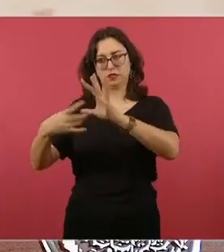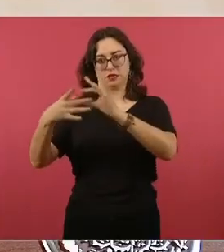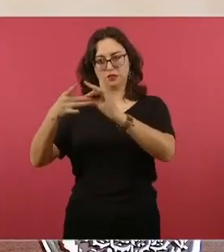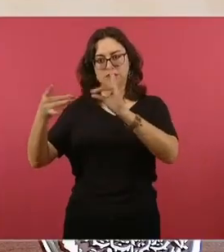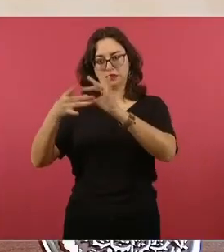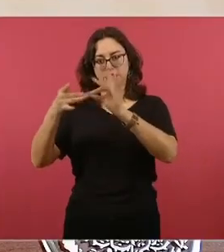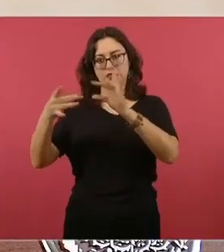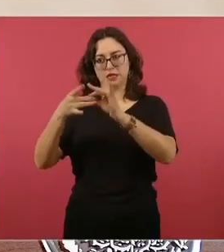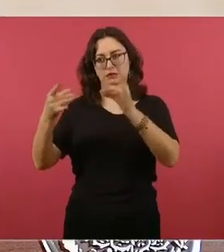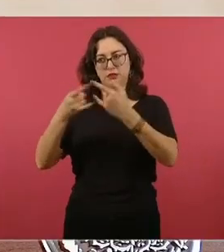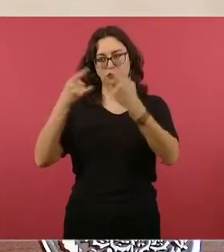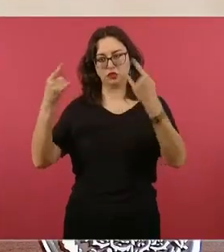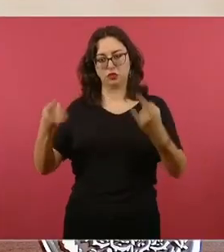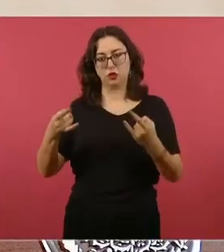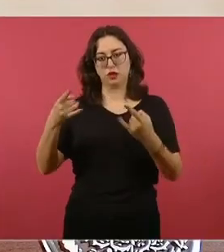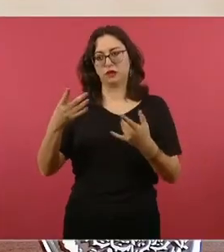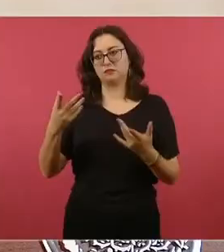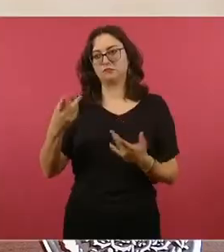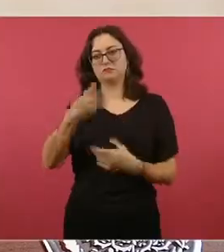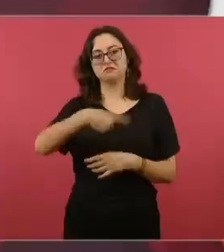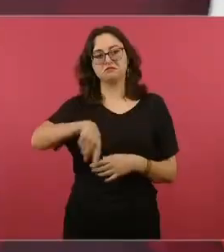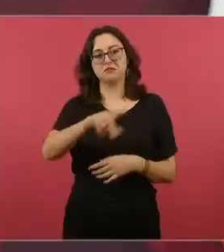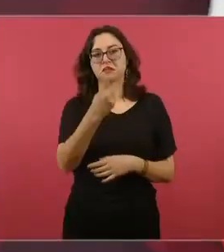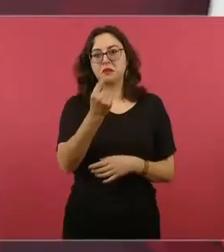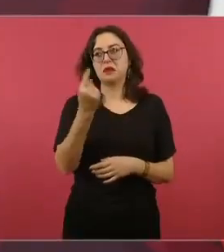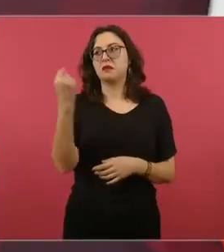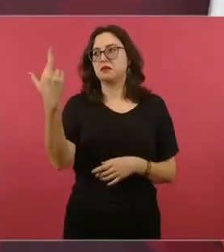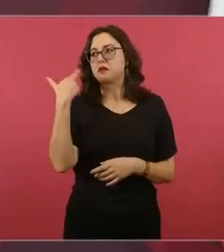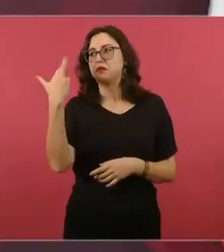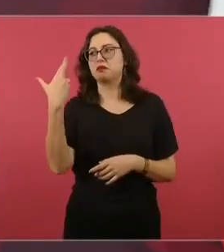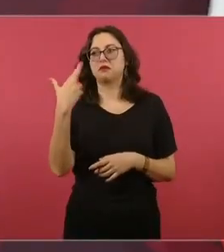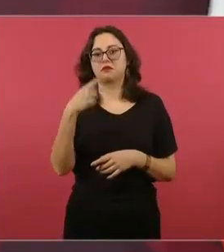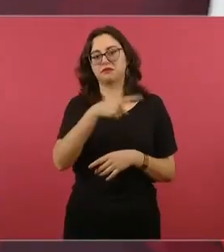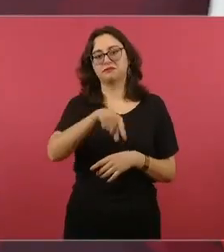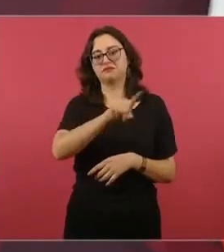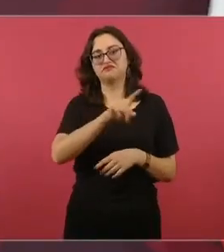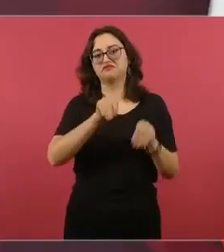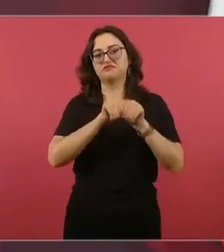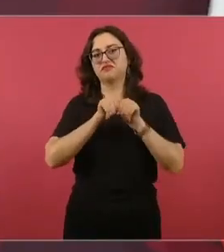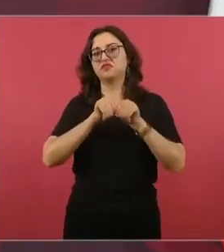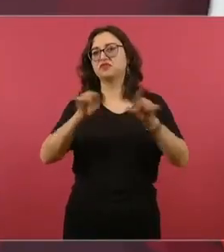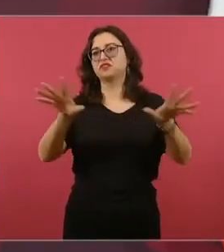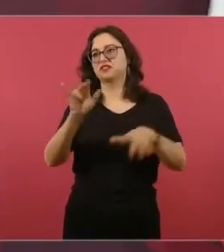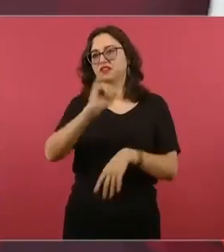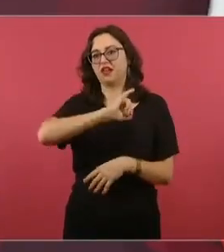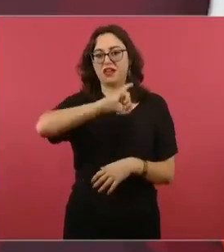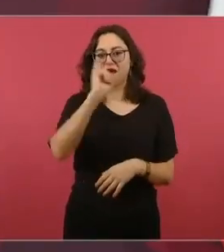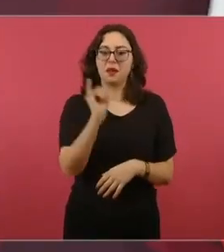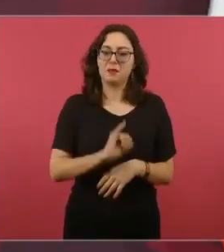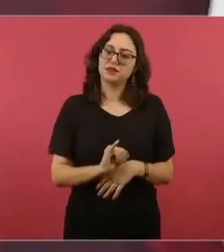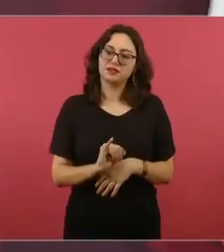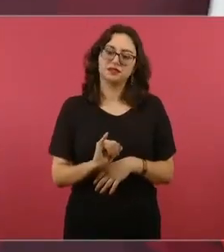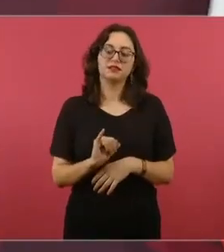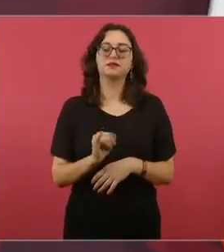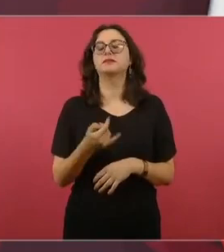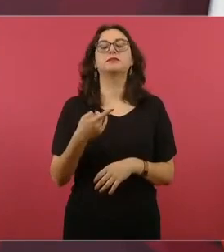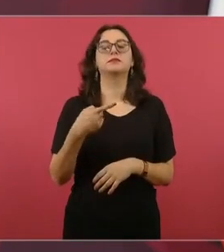lo escuchen en los medios de manipulación, con honrosas excepciones.